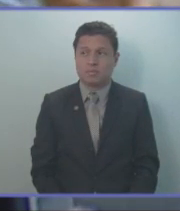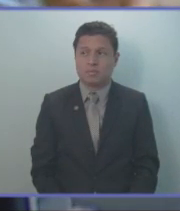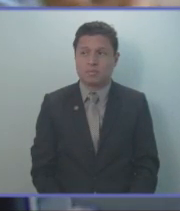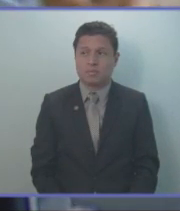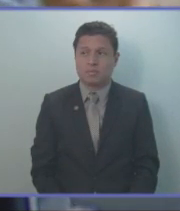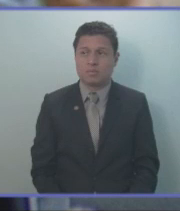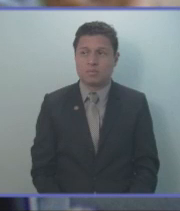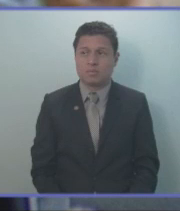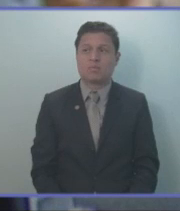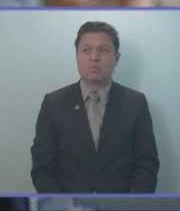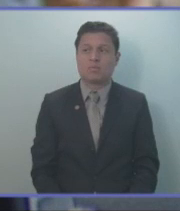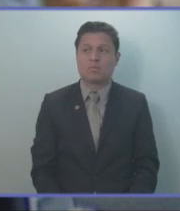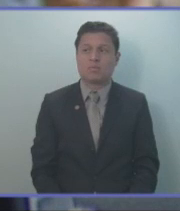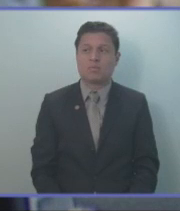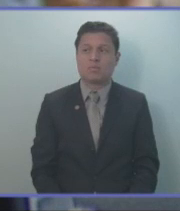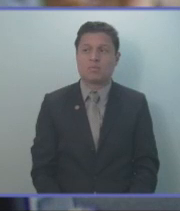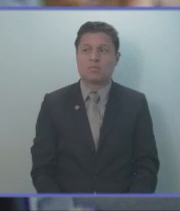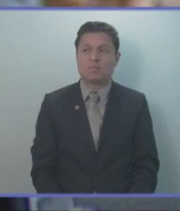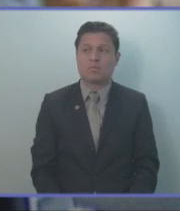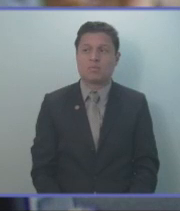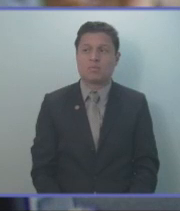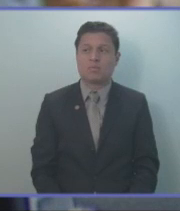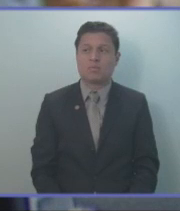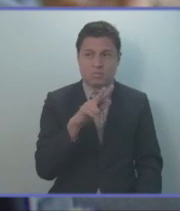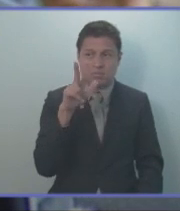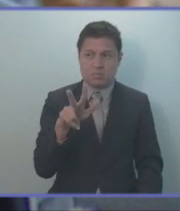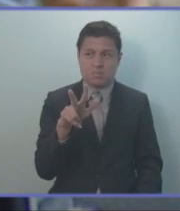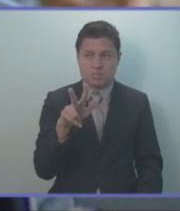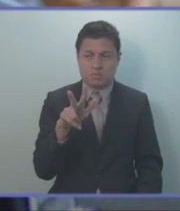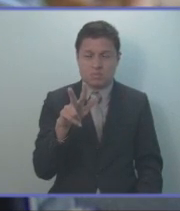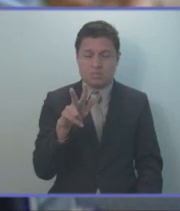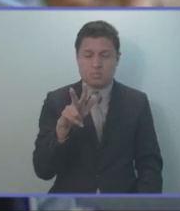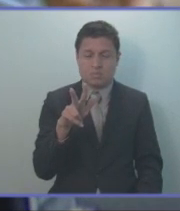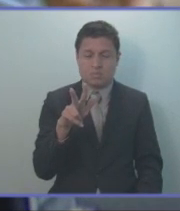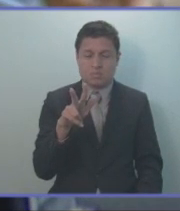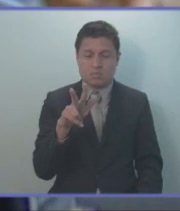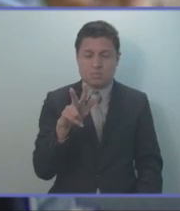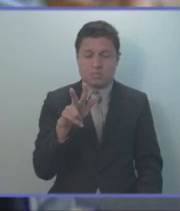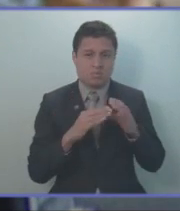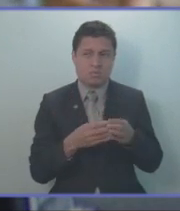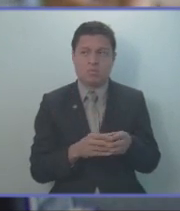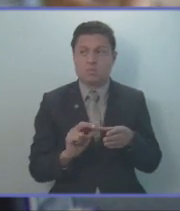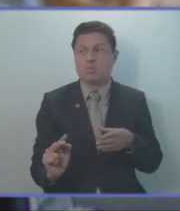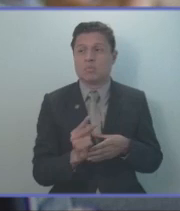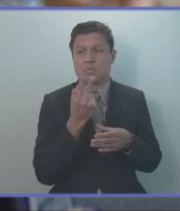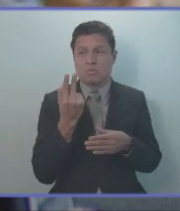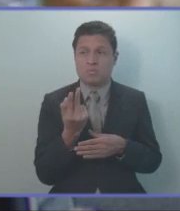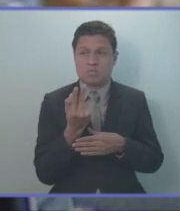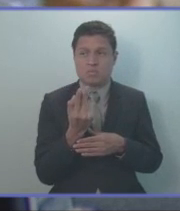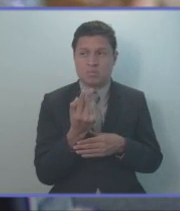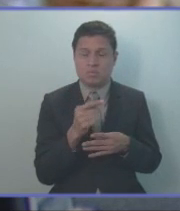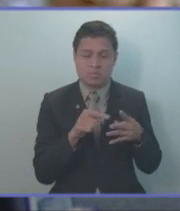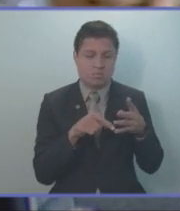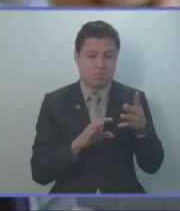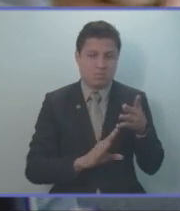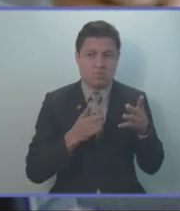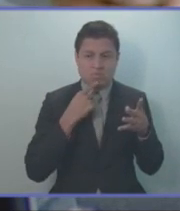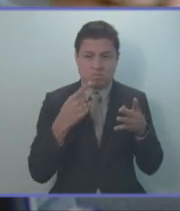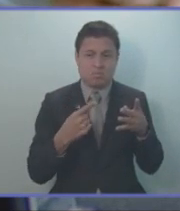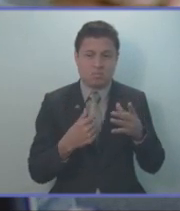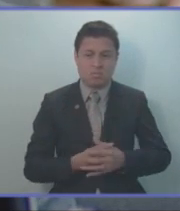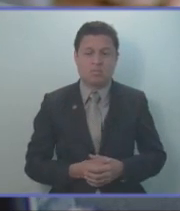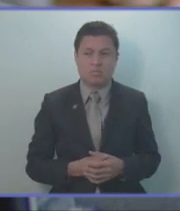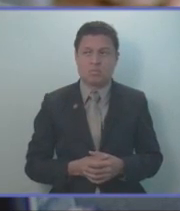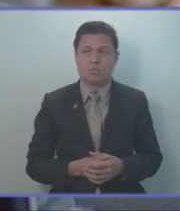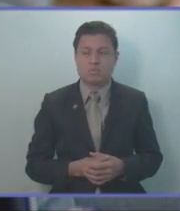Es de hacer notar que el artículo 143 se inserta en la sección segunda de la Constitución, que